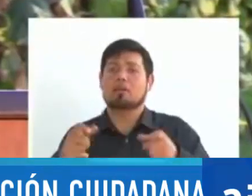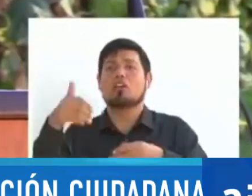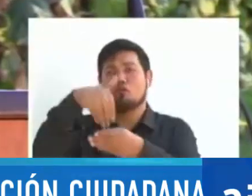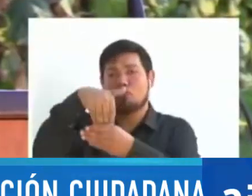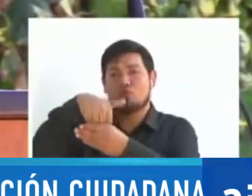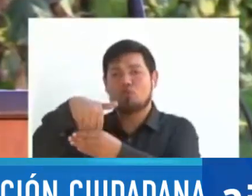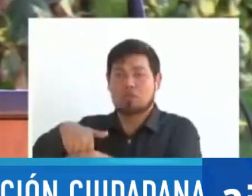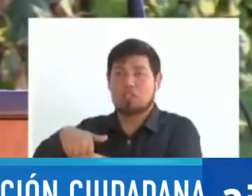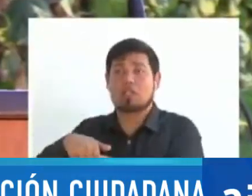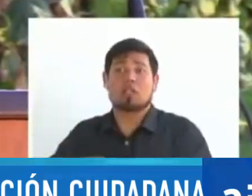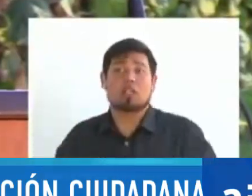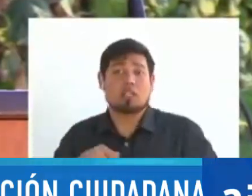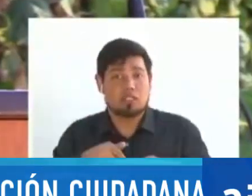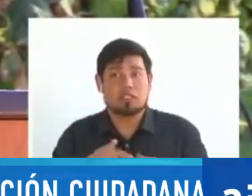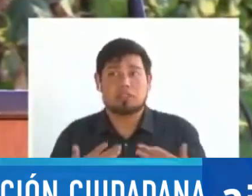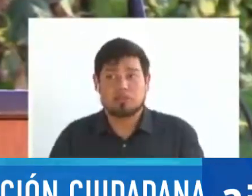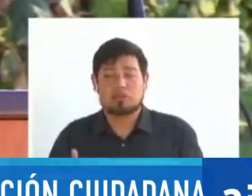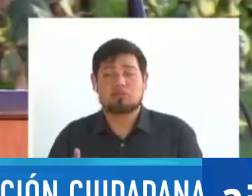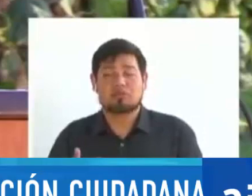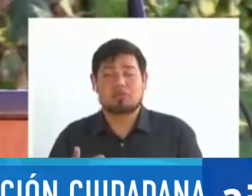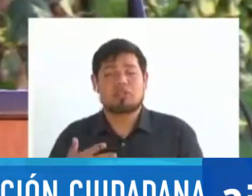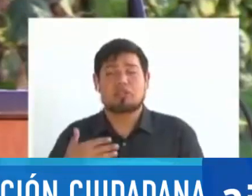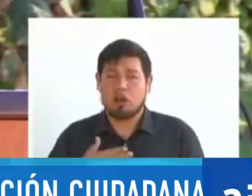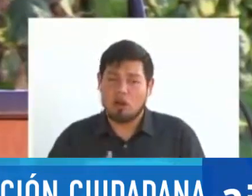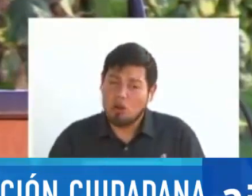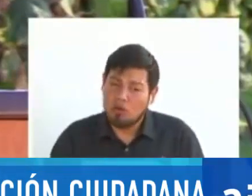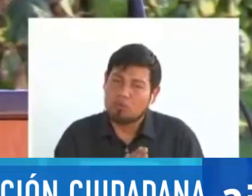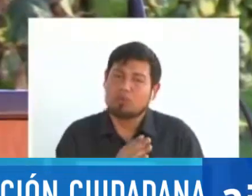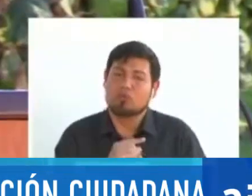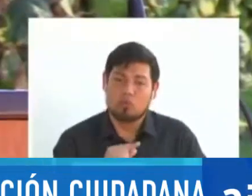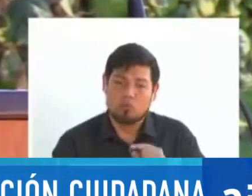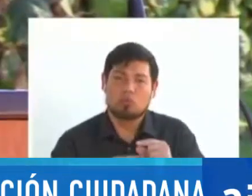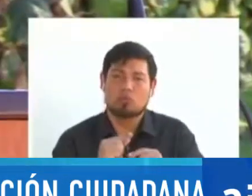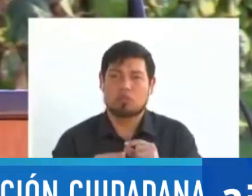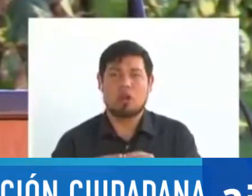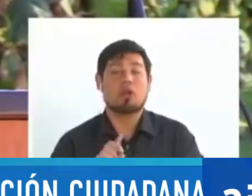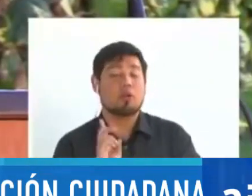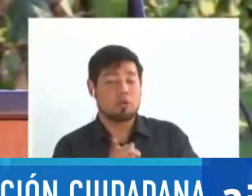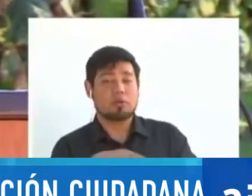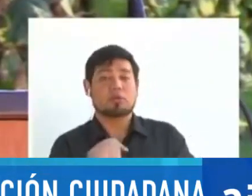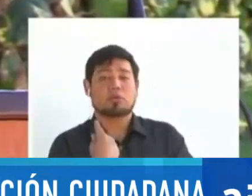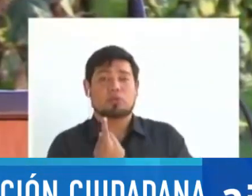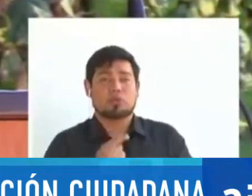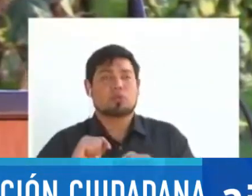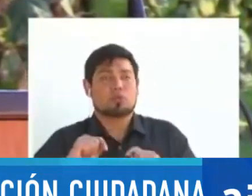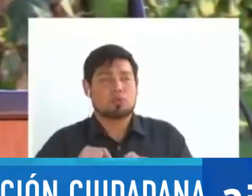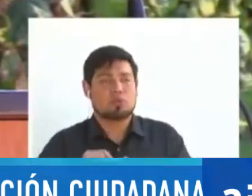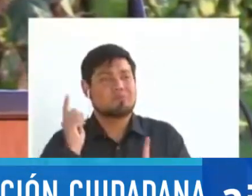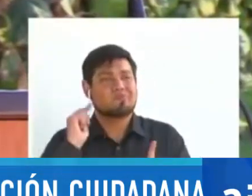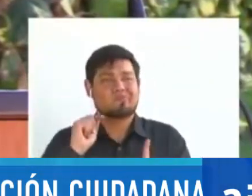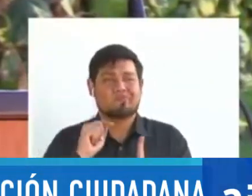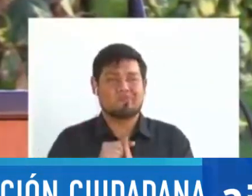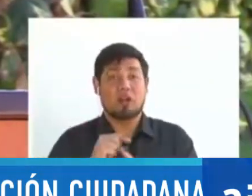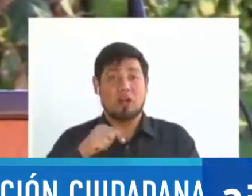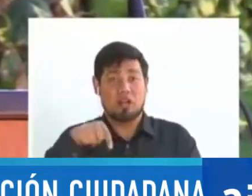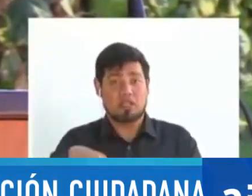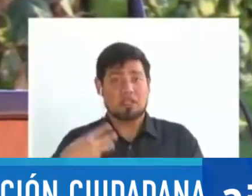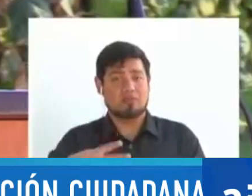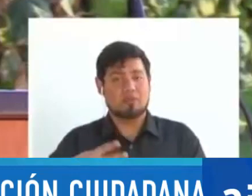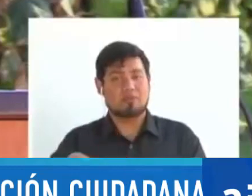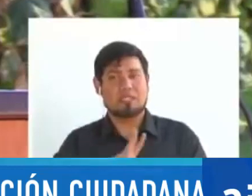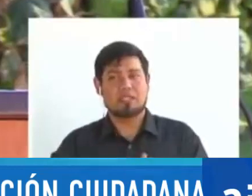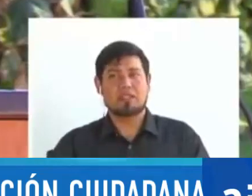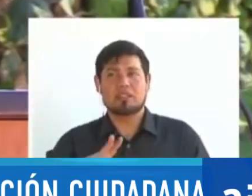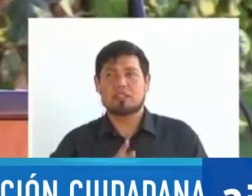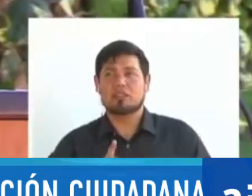esto está recién empezando. Yo les quiero transmitir a ustedes que uno de nuestros objetivos con el Valdivia Destaca como administración es que se